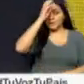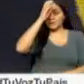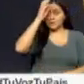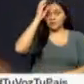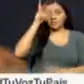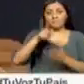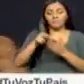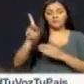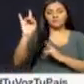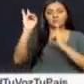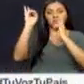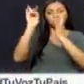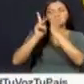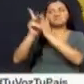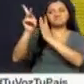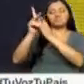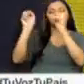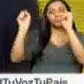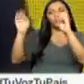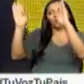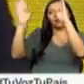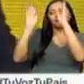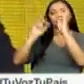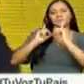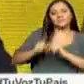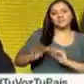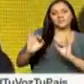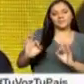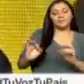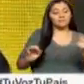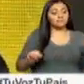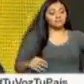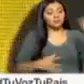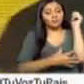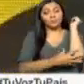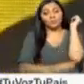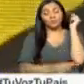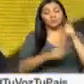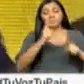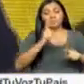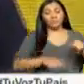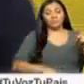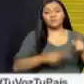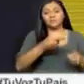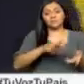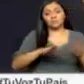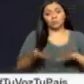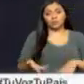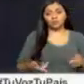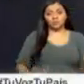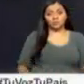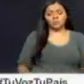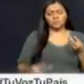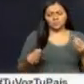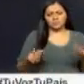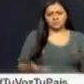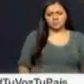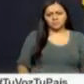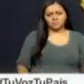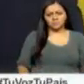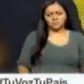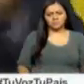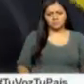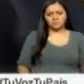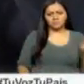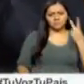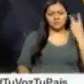que en Washington, y el que no, en Houston, Y el que no podía pagarse se moría en las puertas de los hospitales,